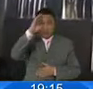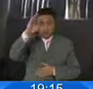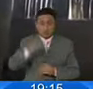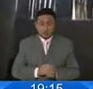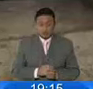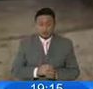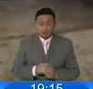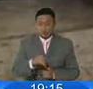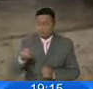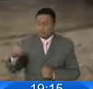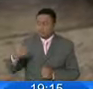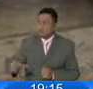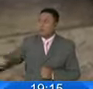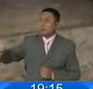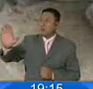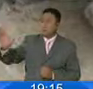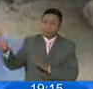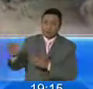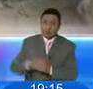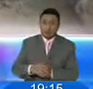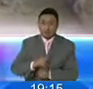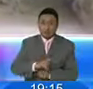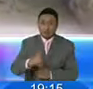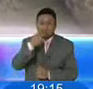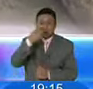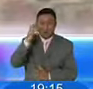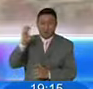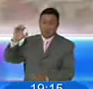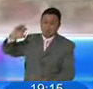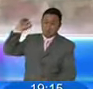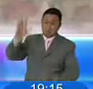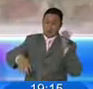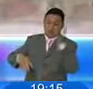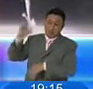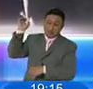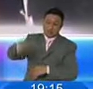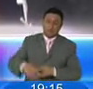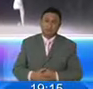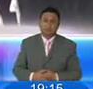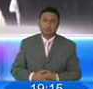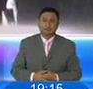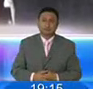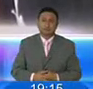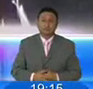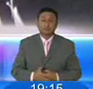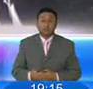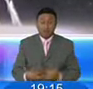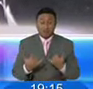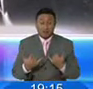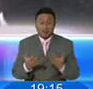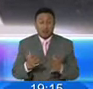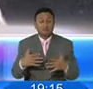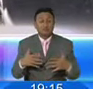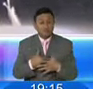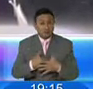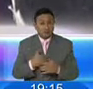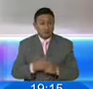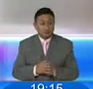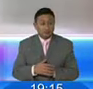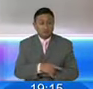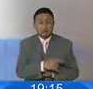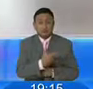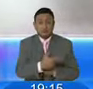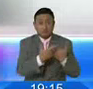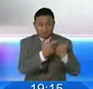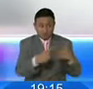recibió amenazas de muerte y en su casa aún están las piedras que fueron lanzadas por el ahora detenido. Yo tengo temor que puede venir y salir el